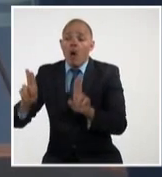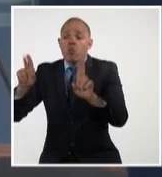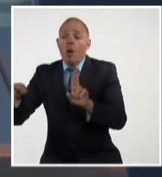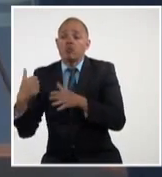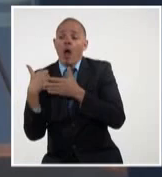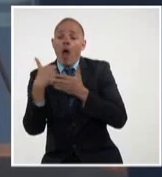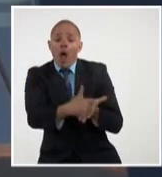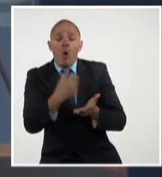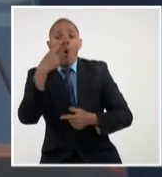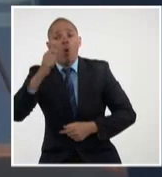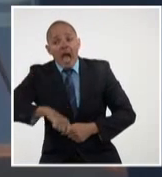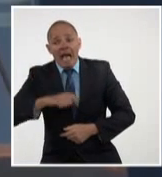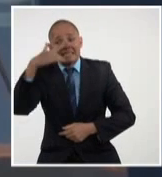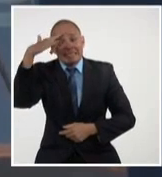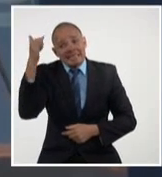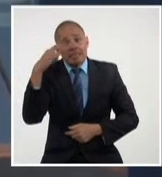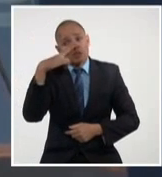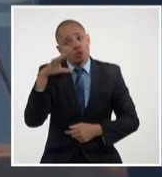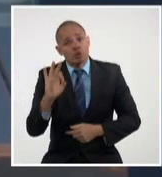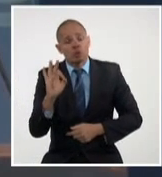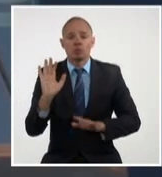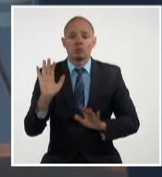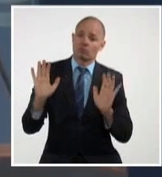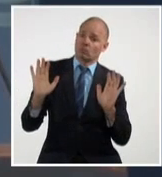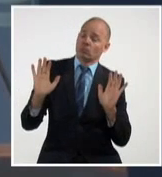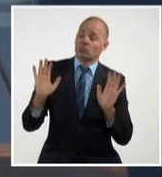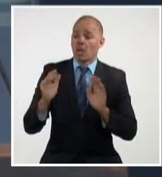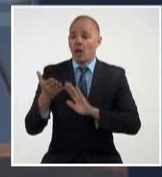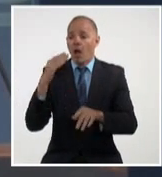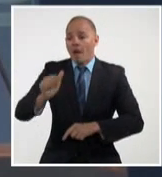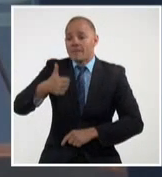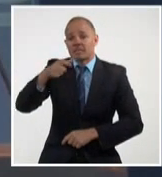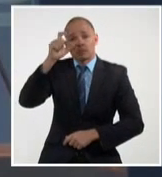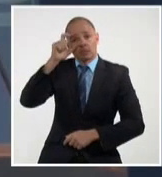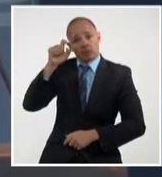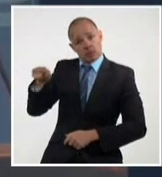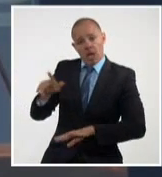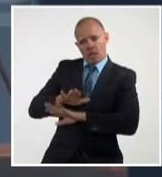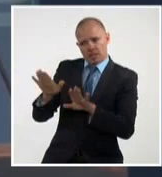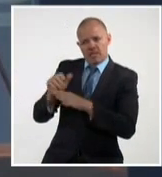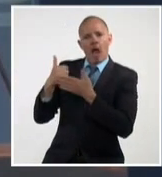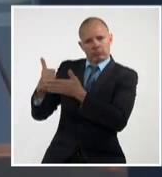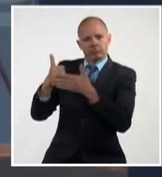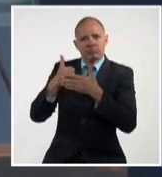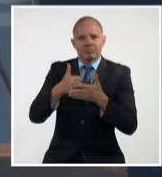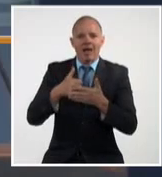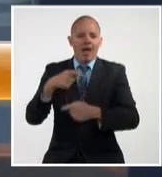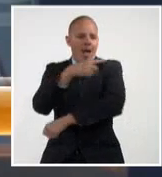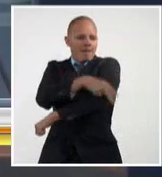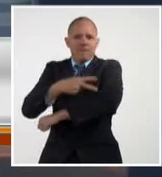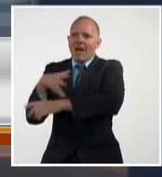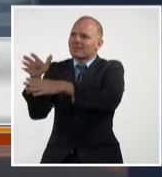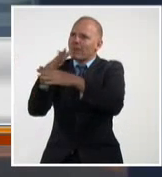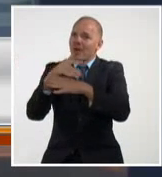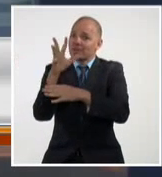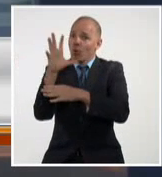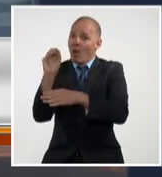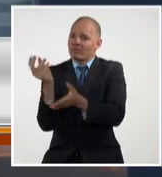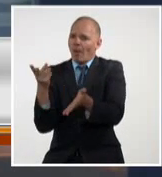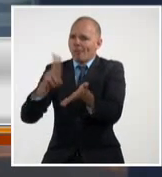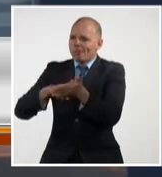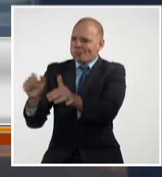presidente Biden ha construido, o si ignorarán las lecciones de la historia y dejarán que Putin prevalezca. Es así de simple, es una elección